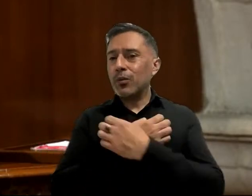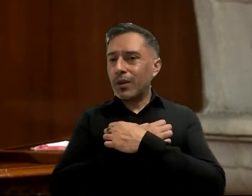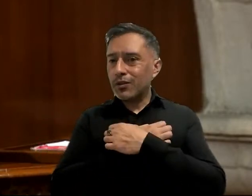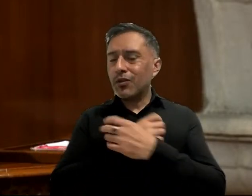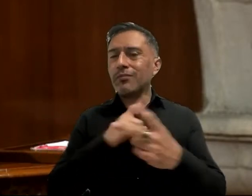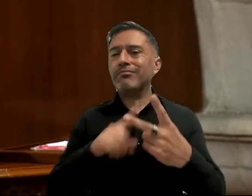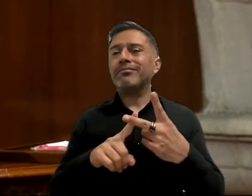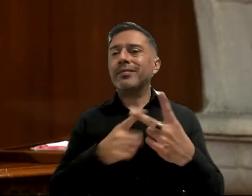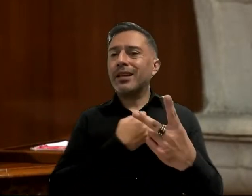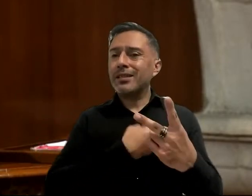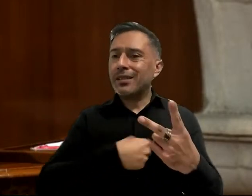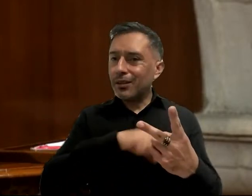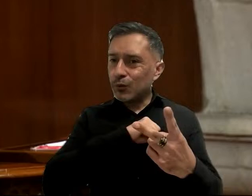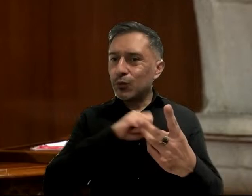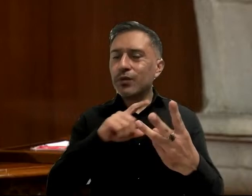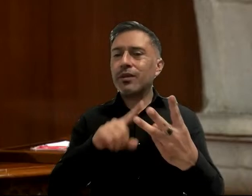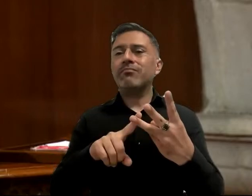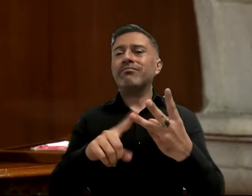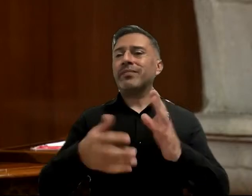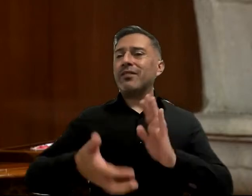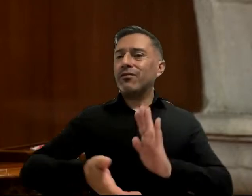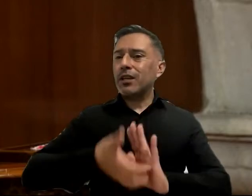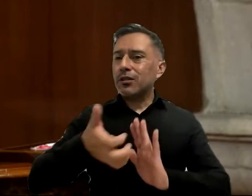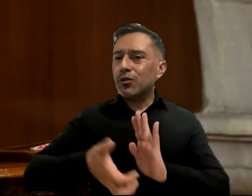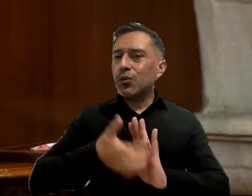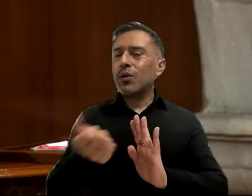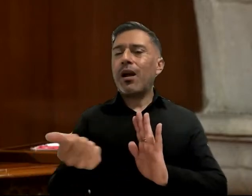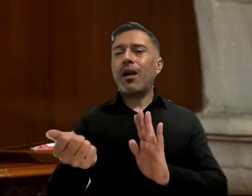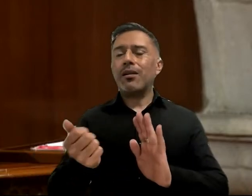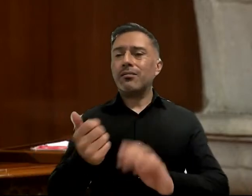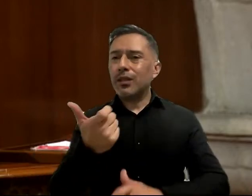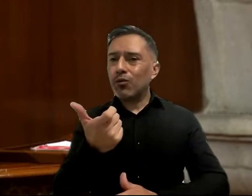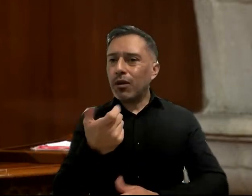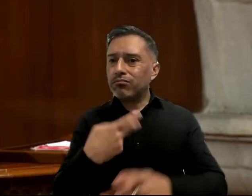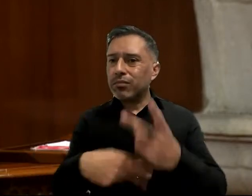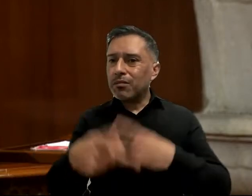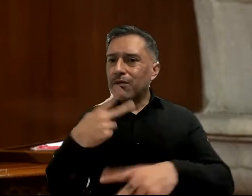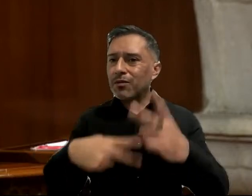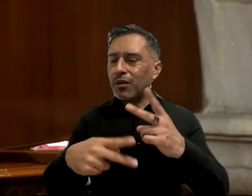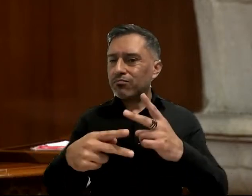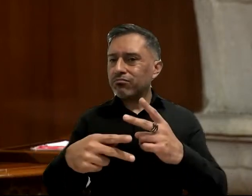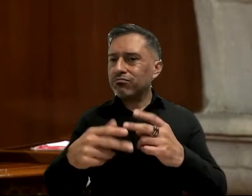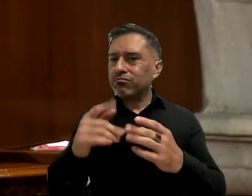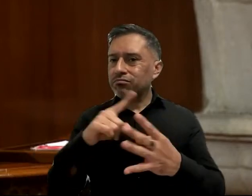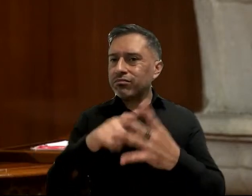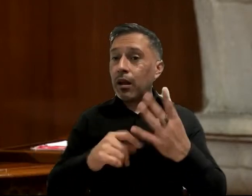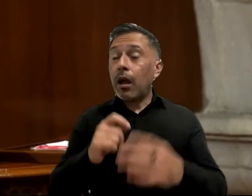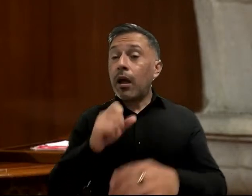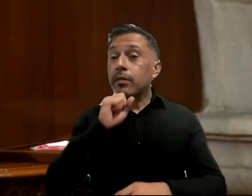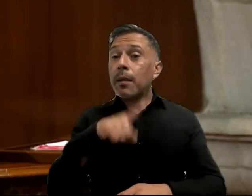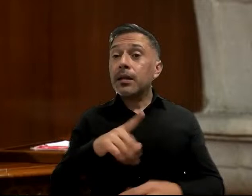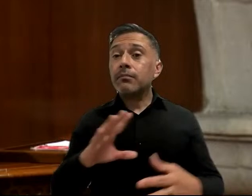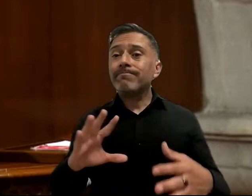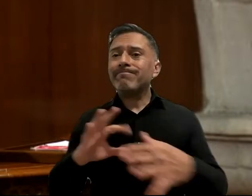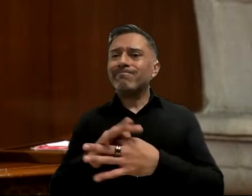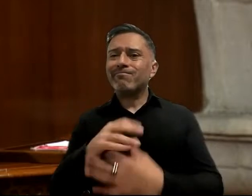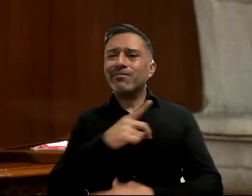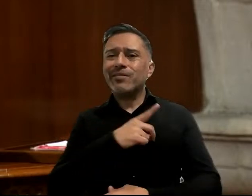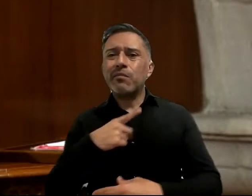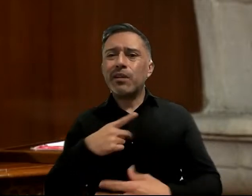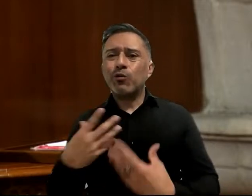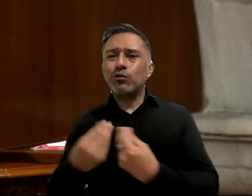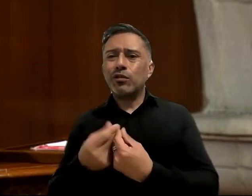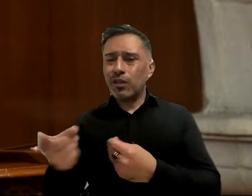salud, la infraestructura y el desarrollo económico. Además, deben trabajar en estrecha colaboración con las